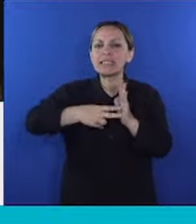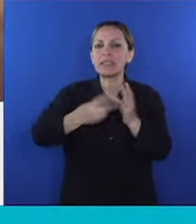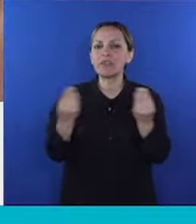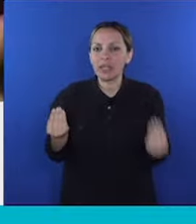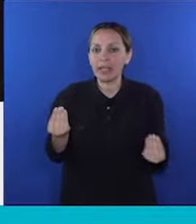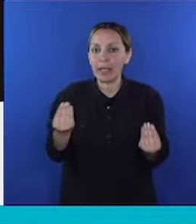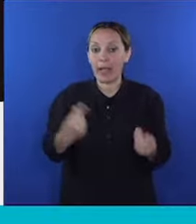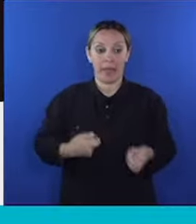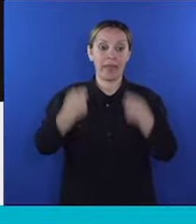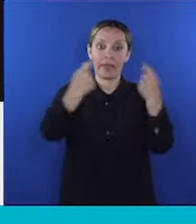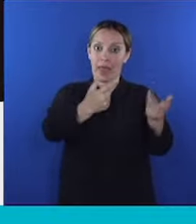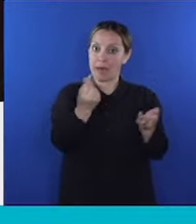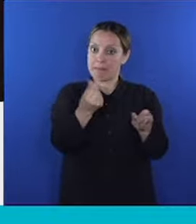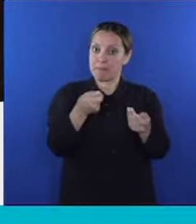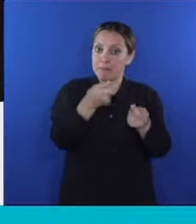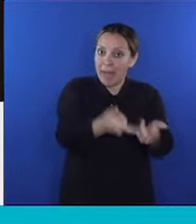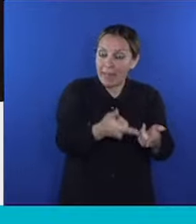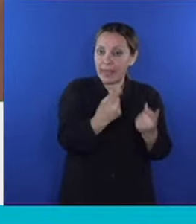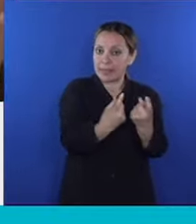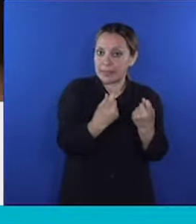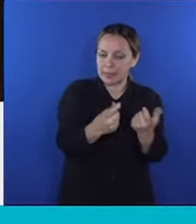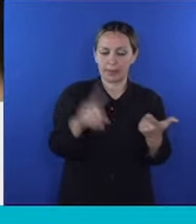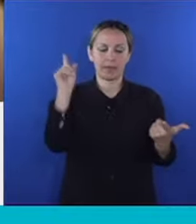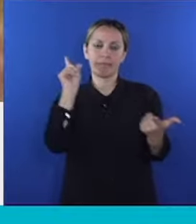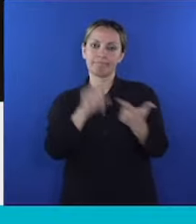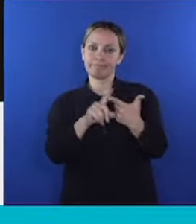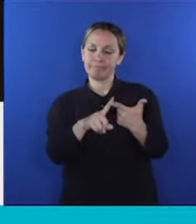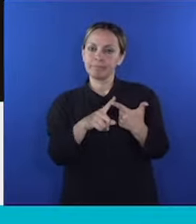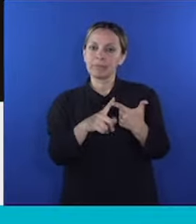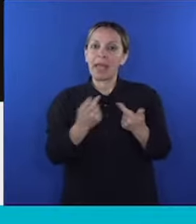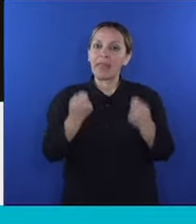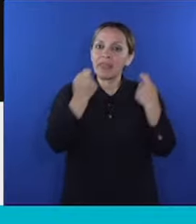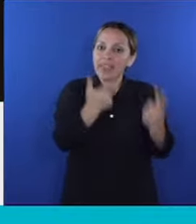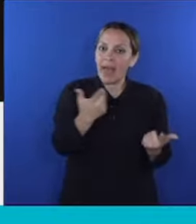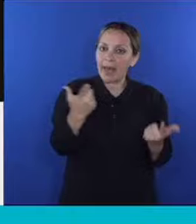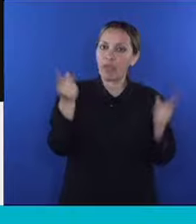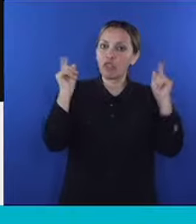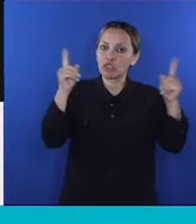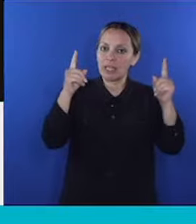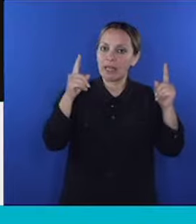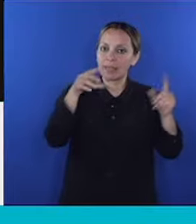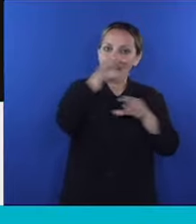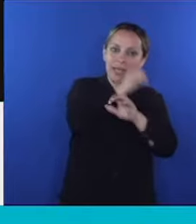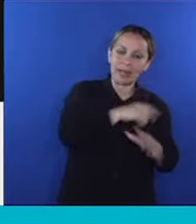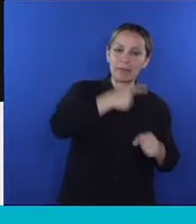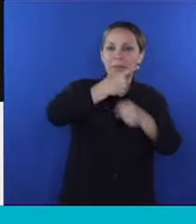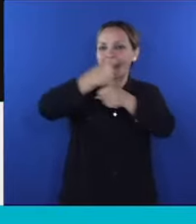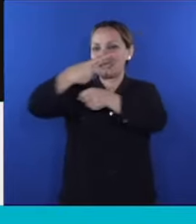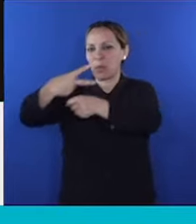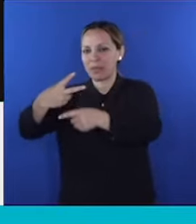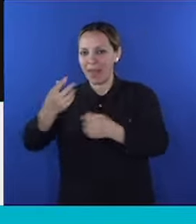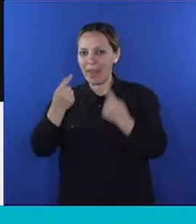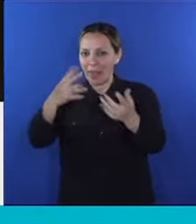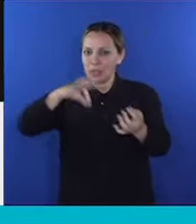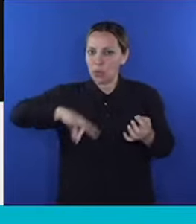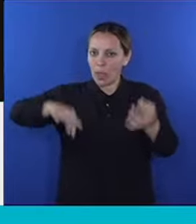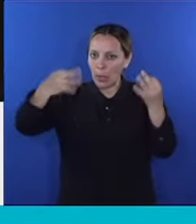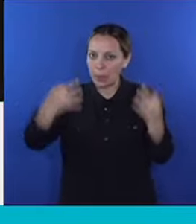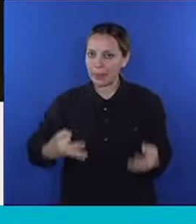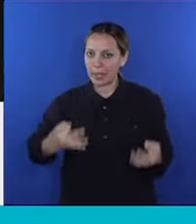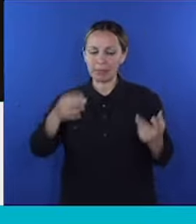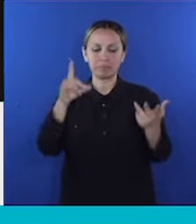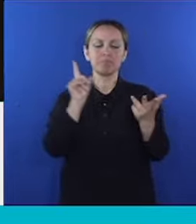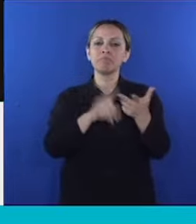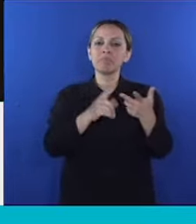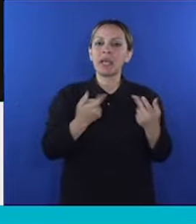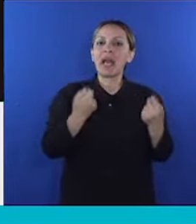darle el presupuesto que necesita sería darle a los docentes de los distintos niveles el salario necesario sería garantizar